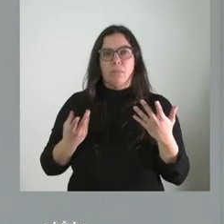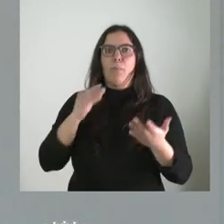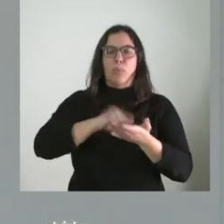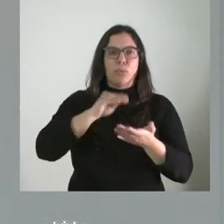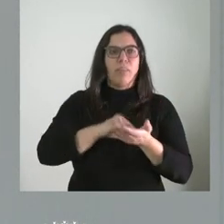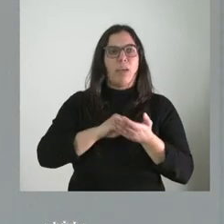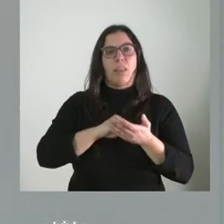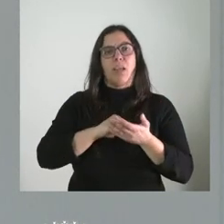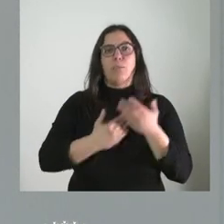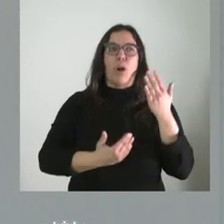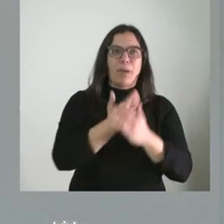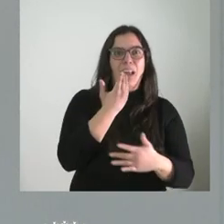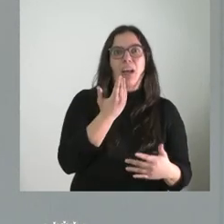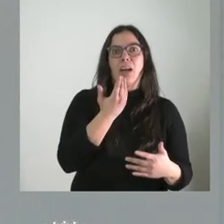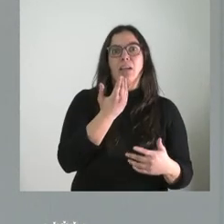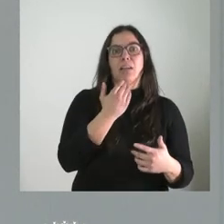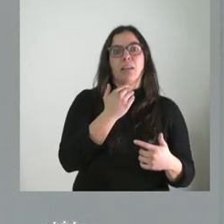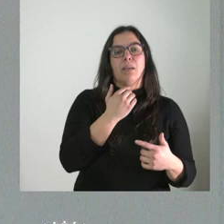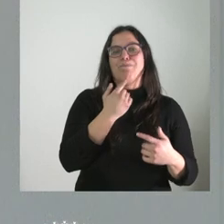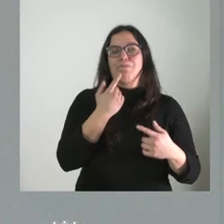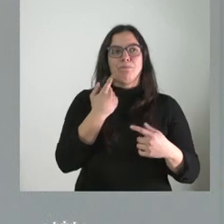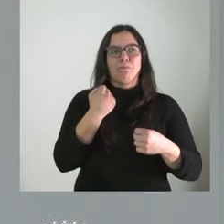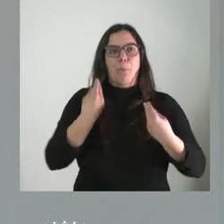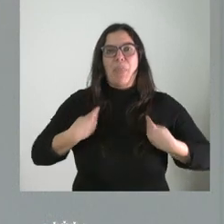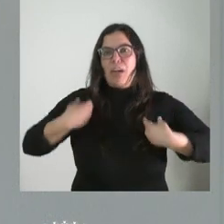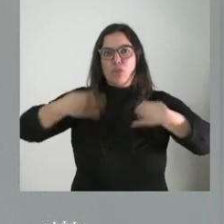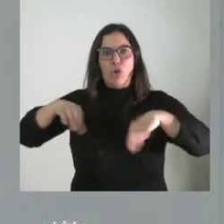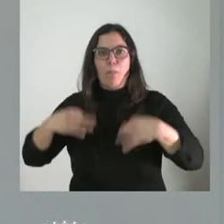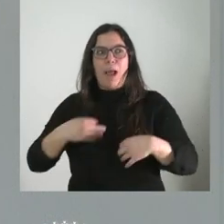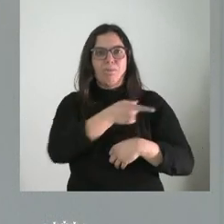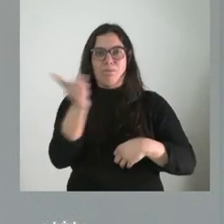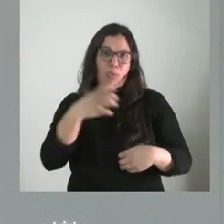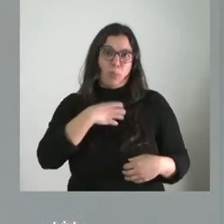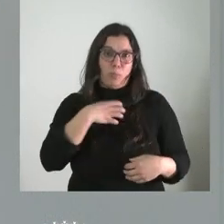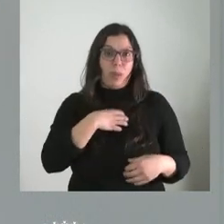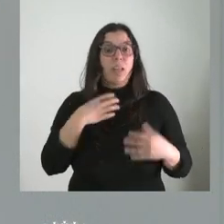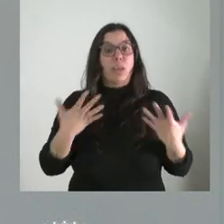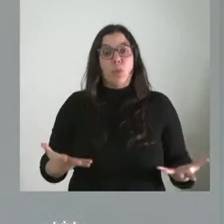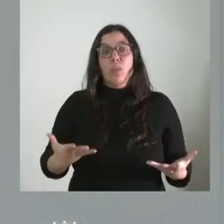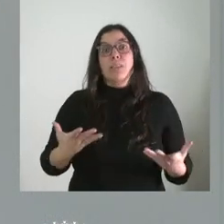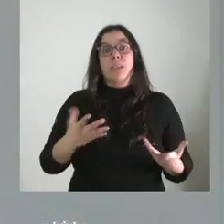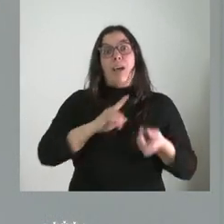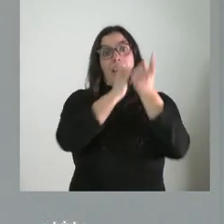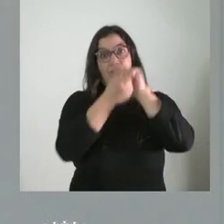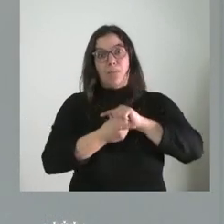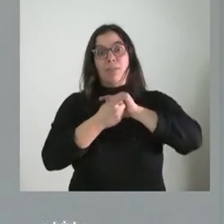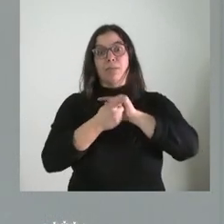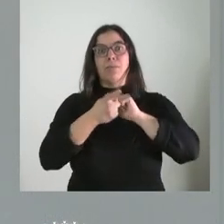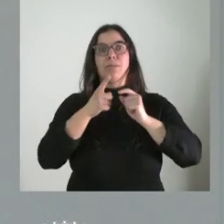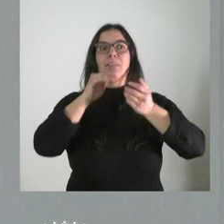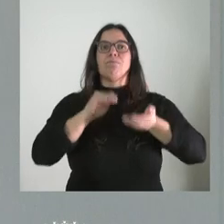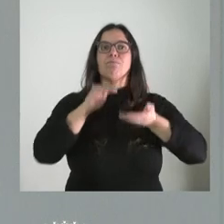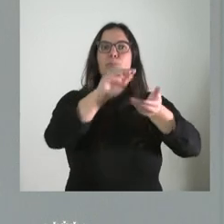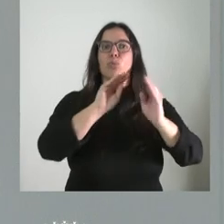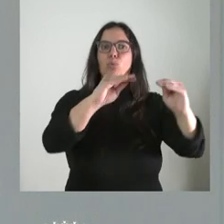muchas ocasiones de mañana que impide realizar una actividad ordinaria para los pacientes en este caso lo que estamos consiguiendo es una comodidad del paciente